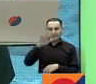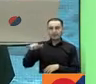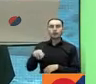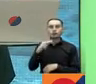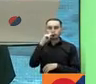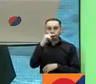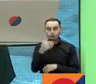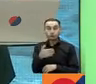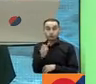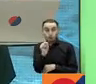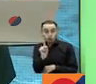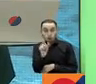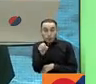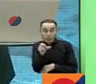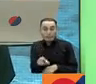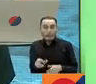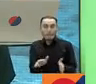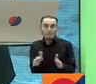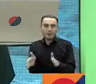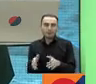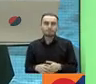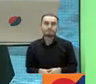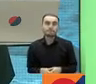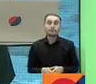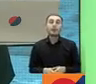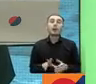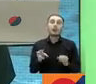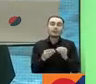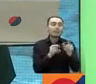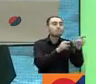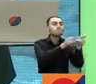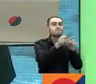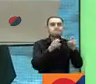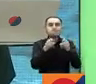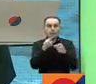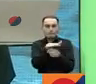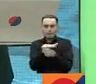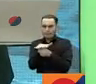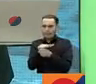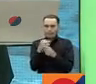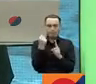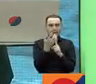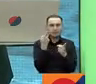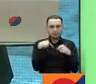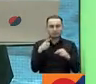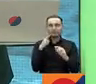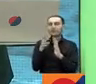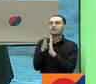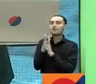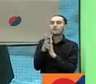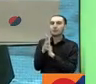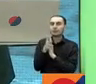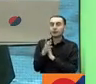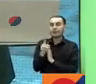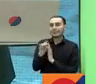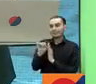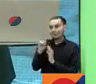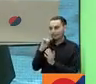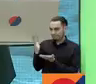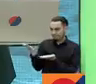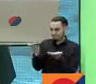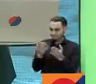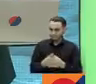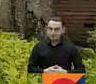una persona herida. Además, 12 barrios resultaron afectados. Más información con Diana Ríos, periodista de Radio